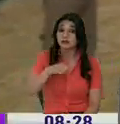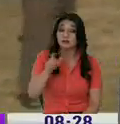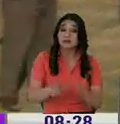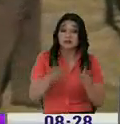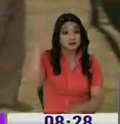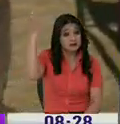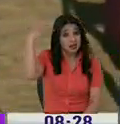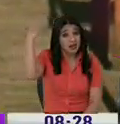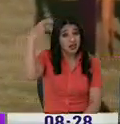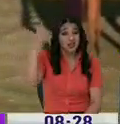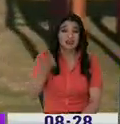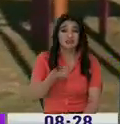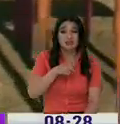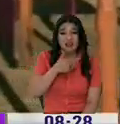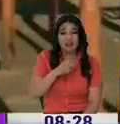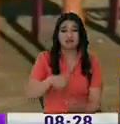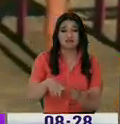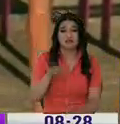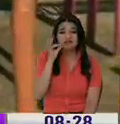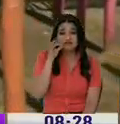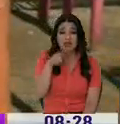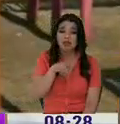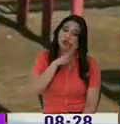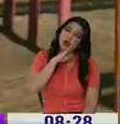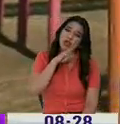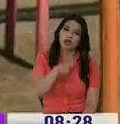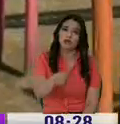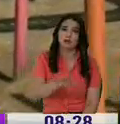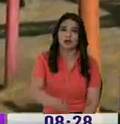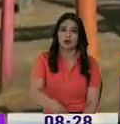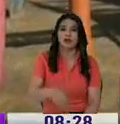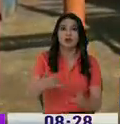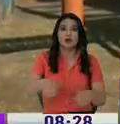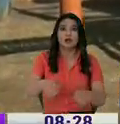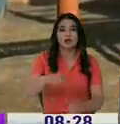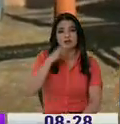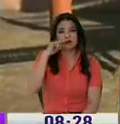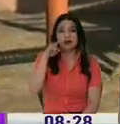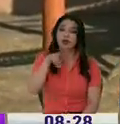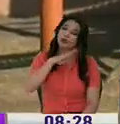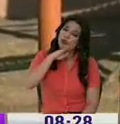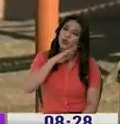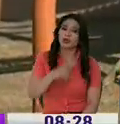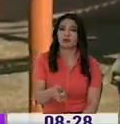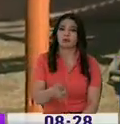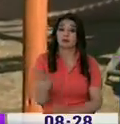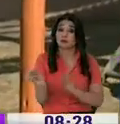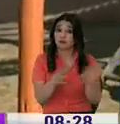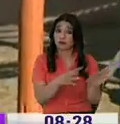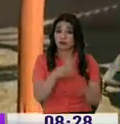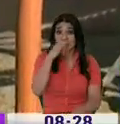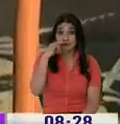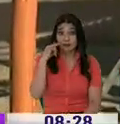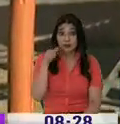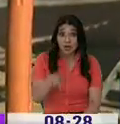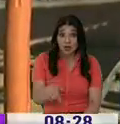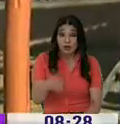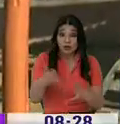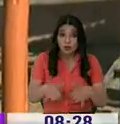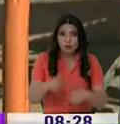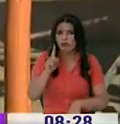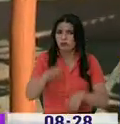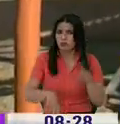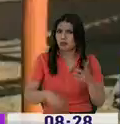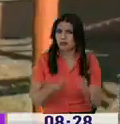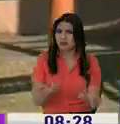que decimos nosotros a dormir allí en la caseta que juegan los niños donde no hay como dejarles a los niños que vengan